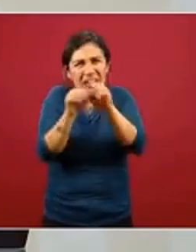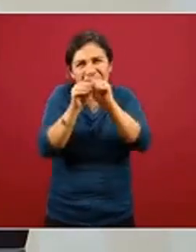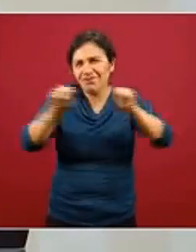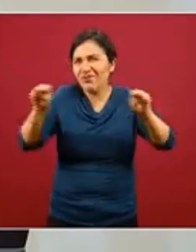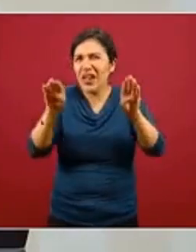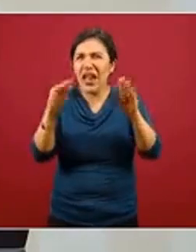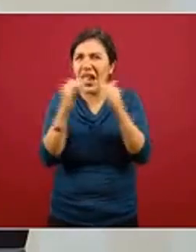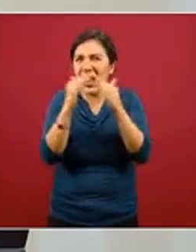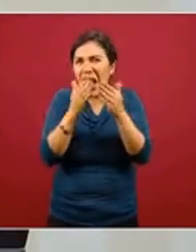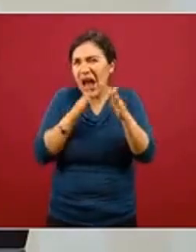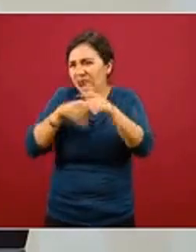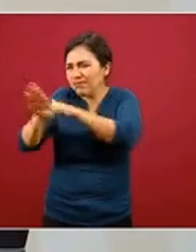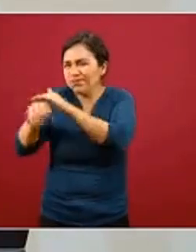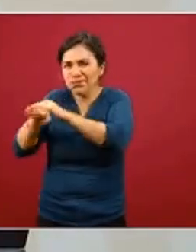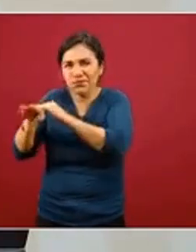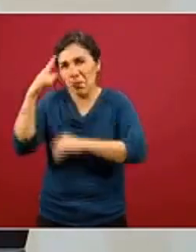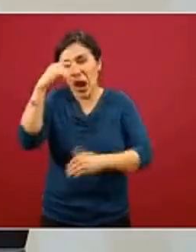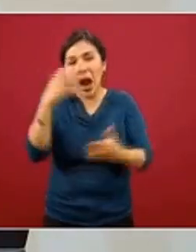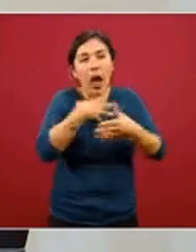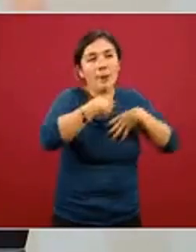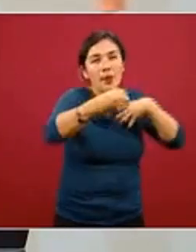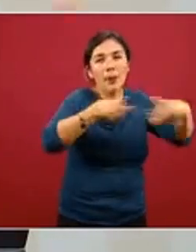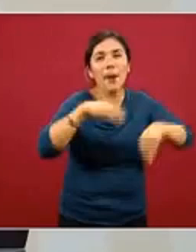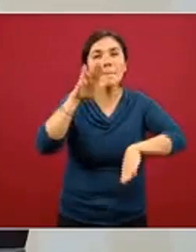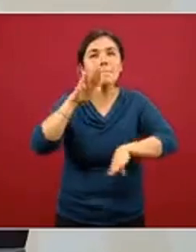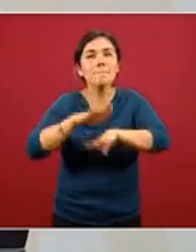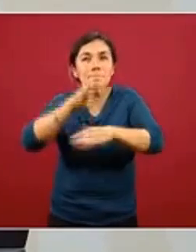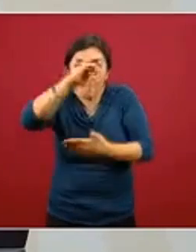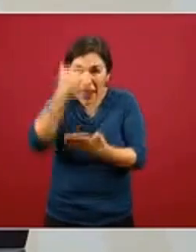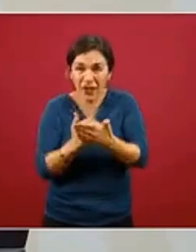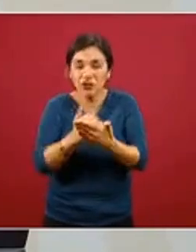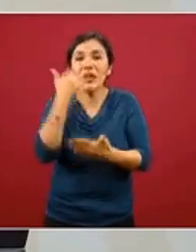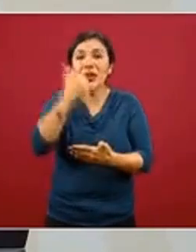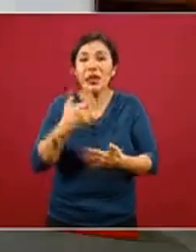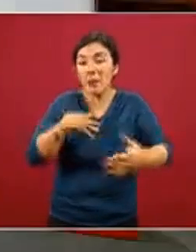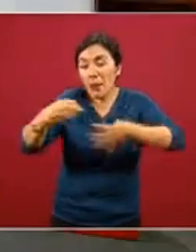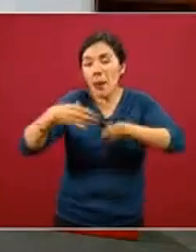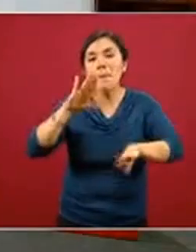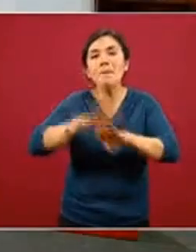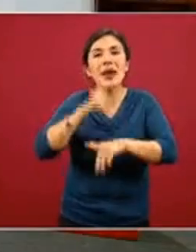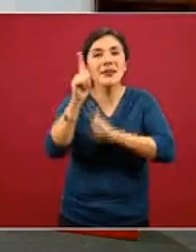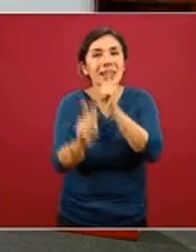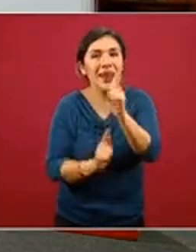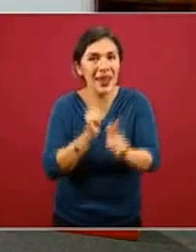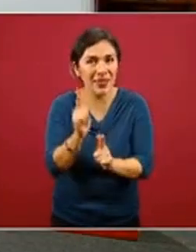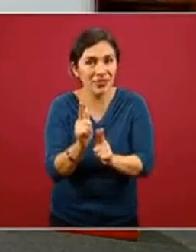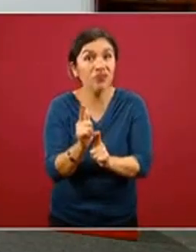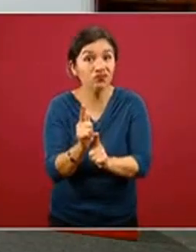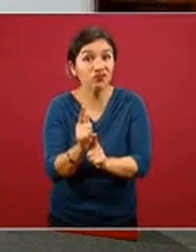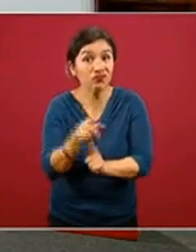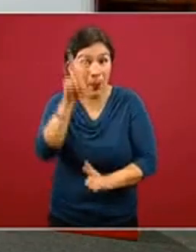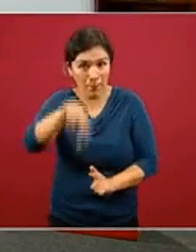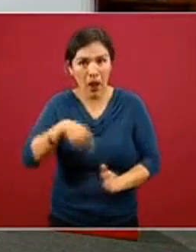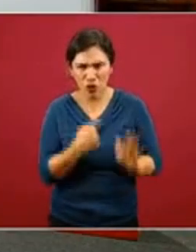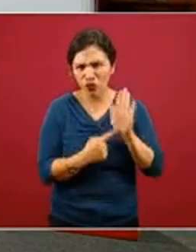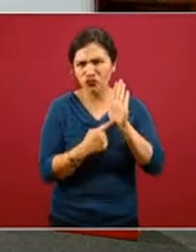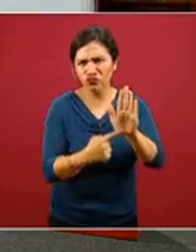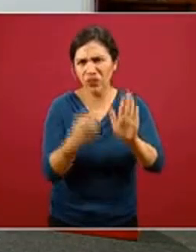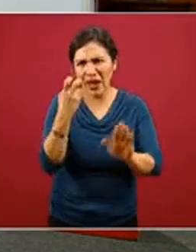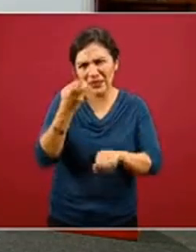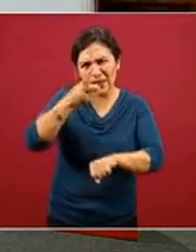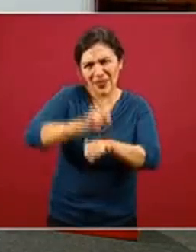pública, se reduzca el número de contagios y se hagan más lentos los contagios. Y efectivamente, en la diapositiva